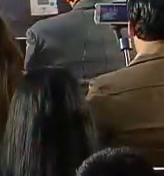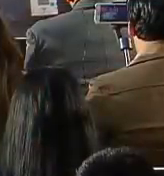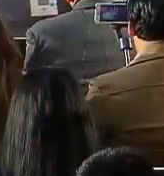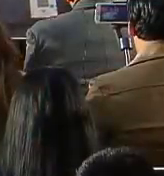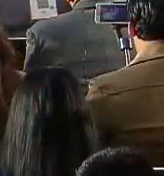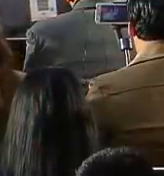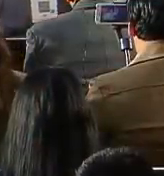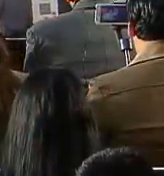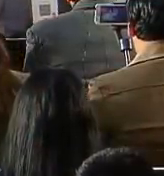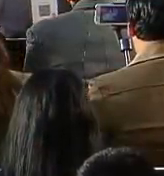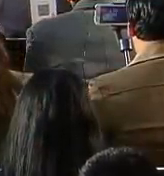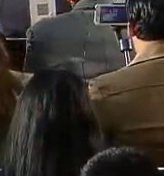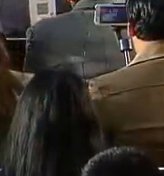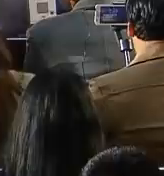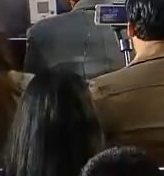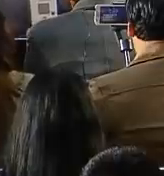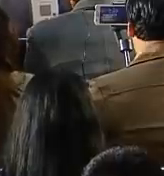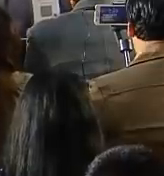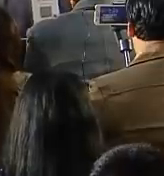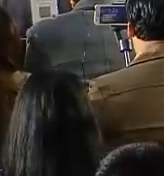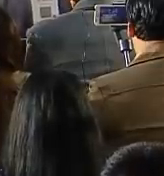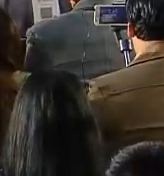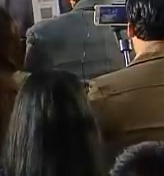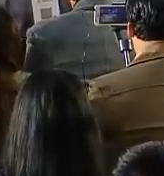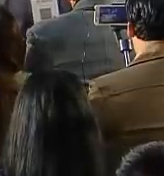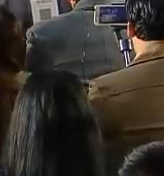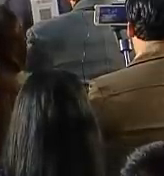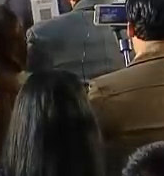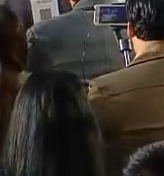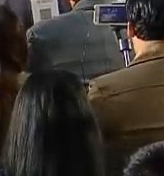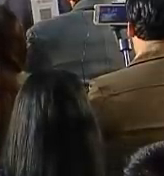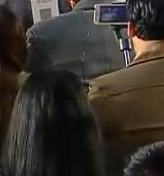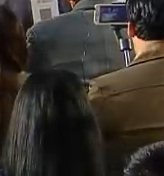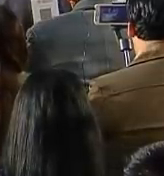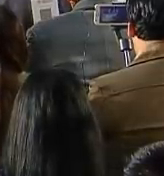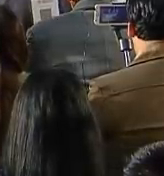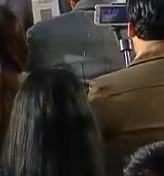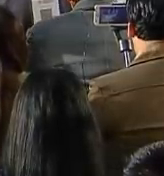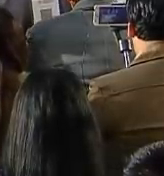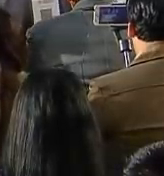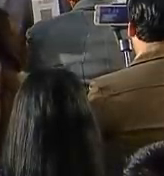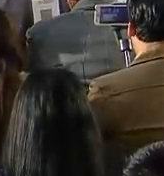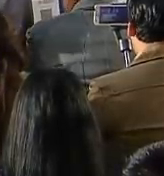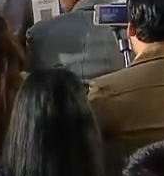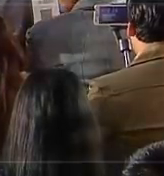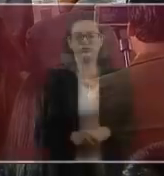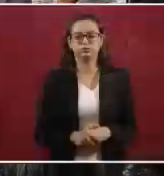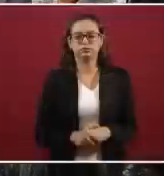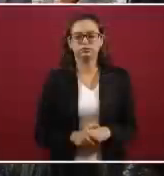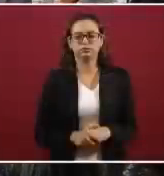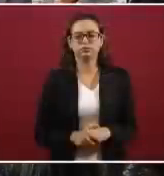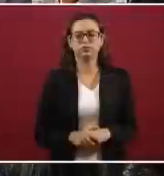precisamente de estas personas si están efectivamente, como sospechamos, cometiendo fechorías.